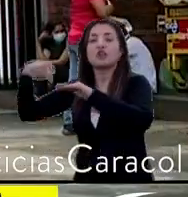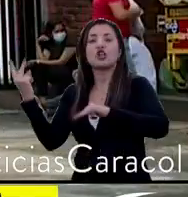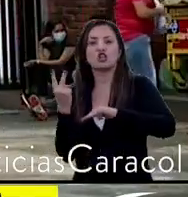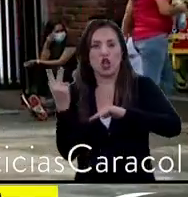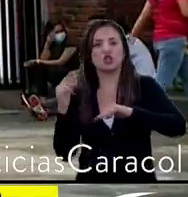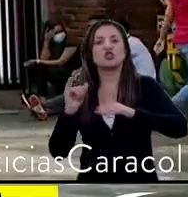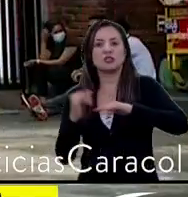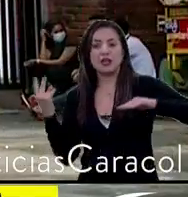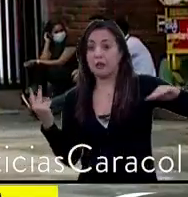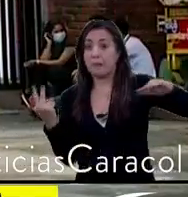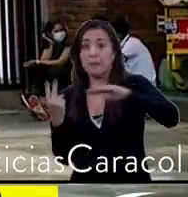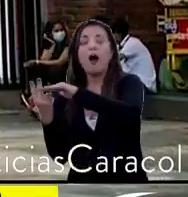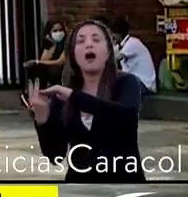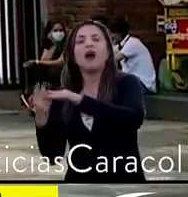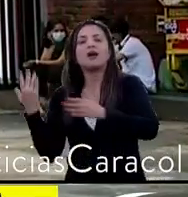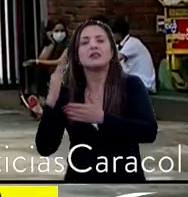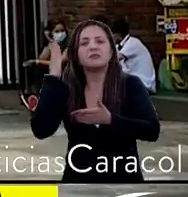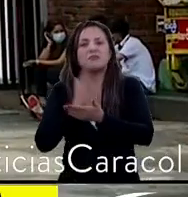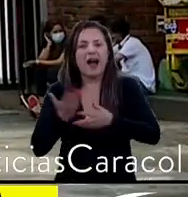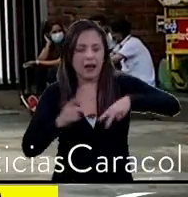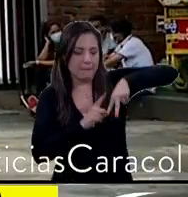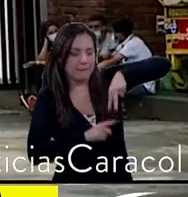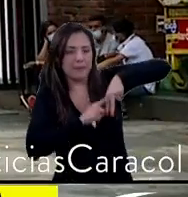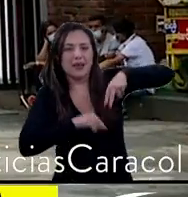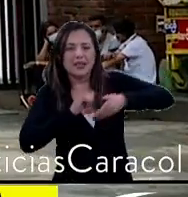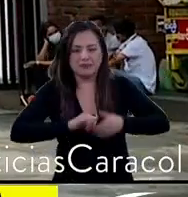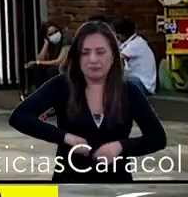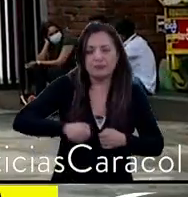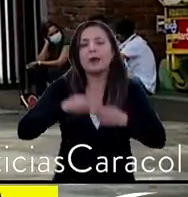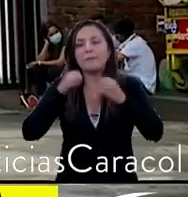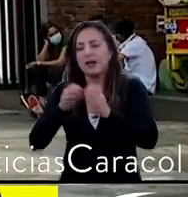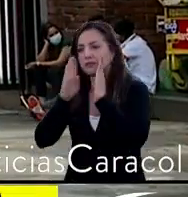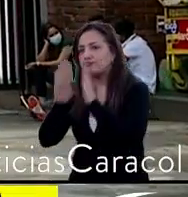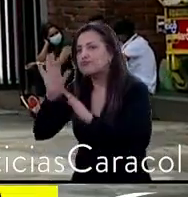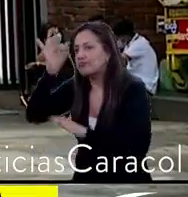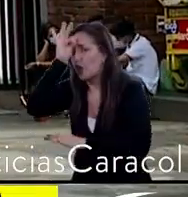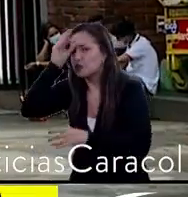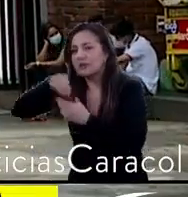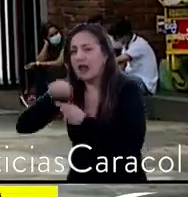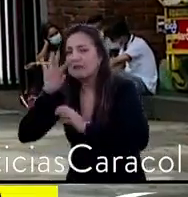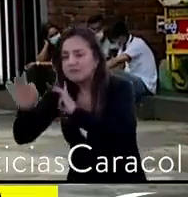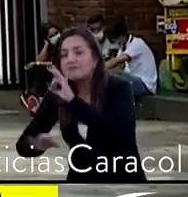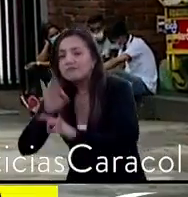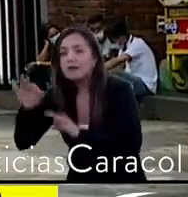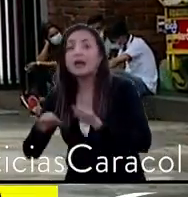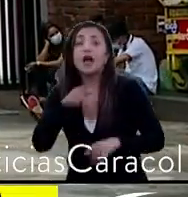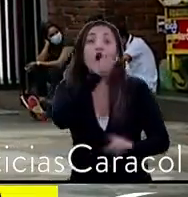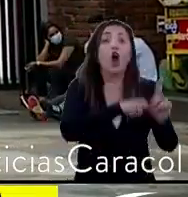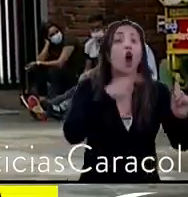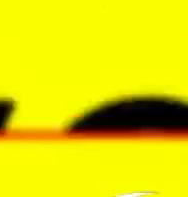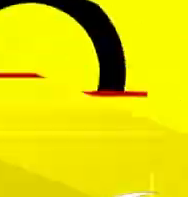sufrieron lesiones en sus piernas y continúan bajo observación médica. El responsable de este hecho fue detenido.